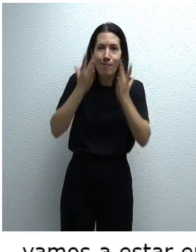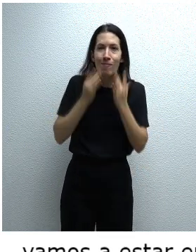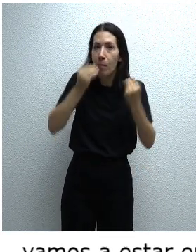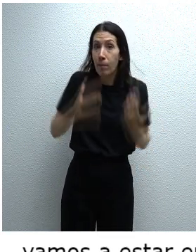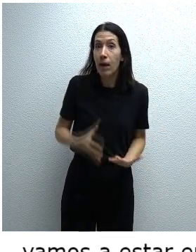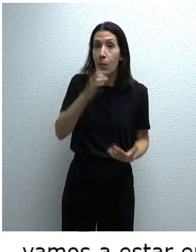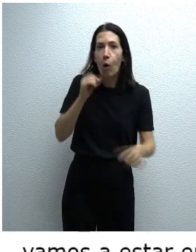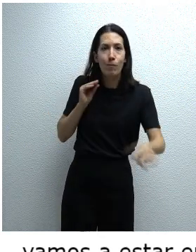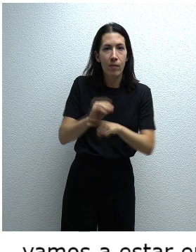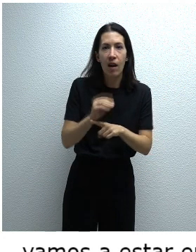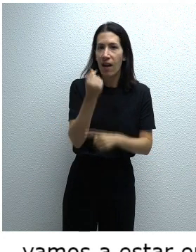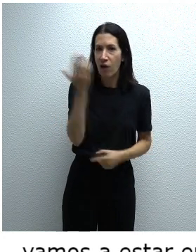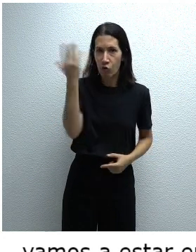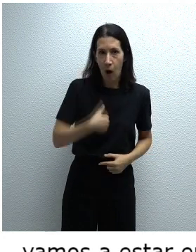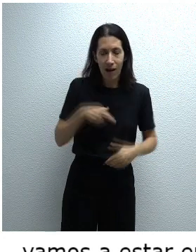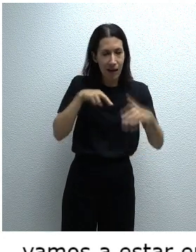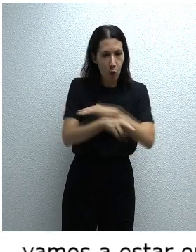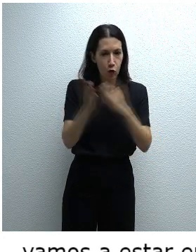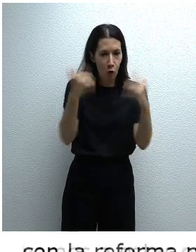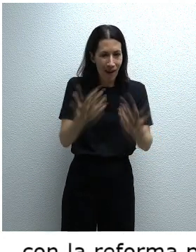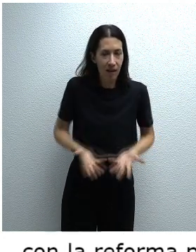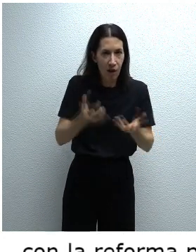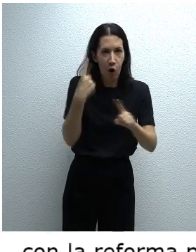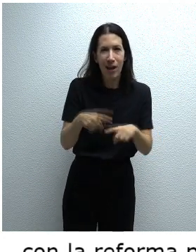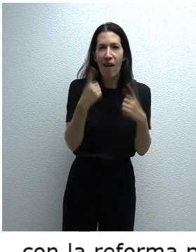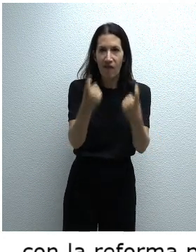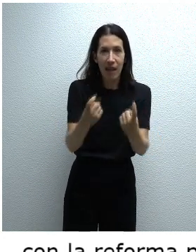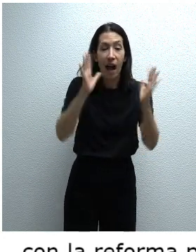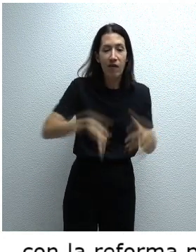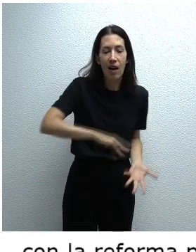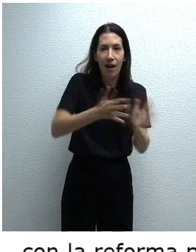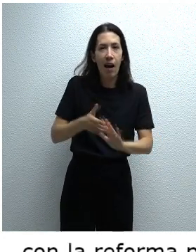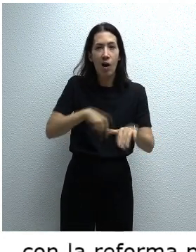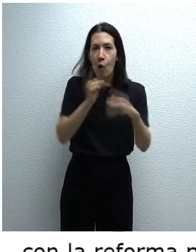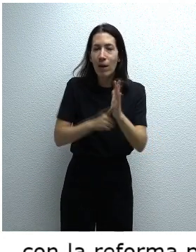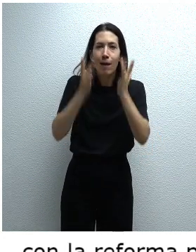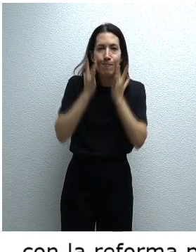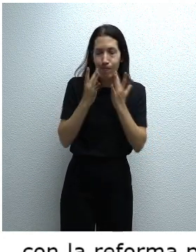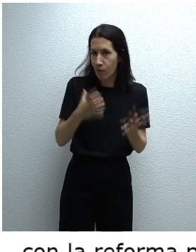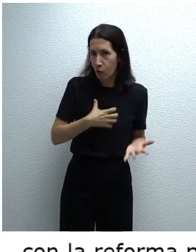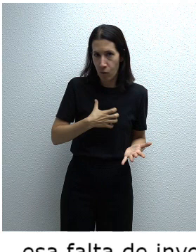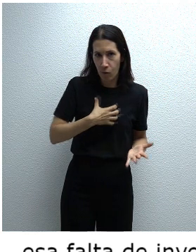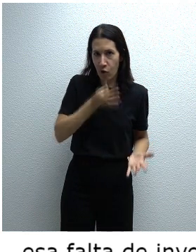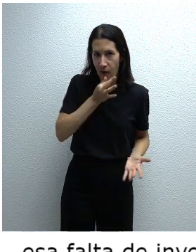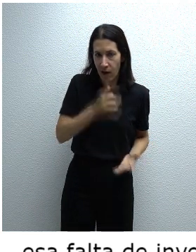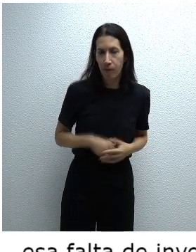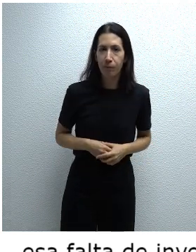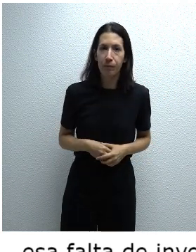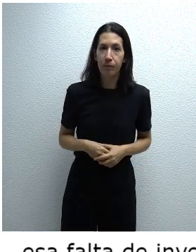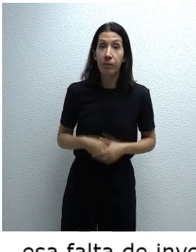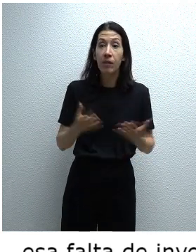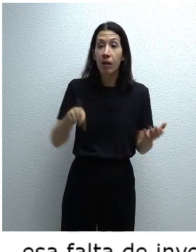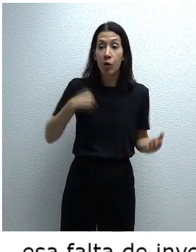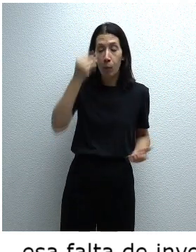de inversión en recursos financieros, medios, etcétera. Para nosotros, esta reforma